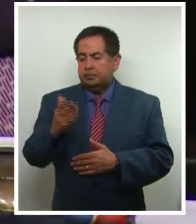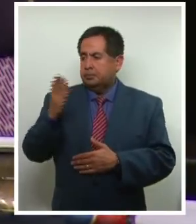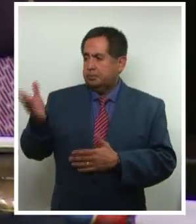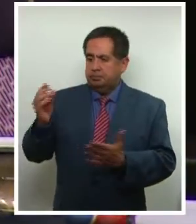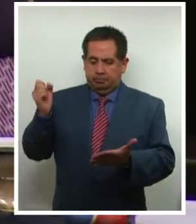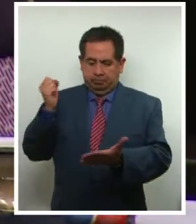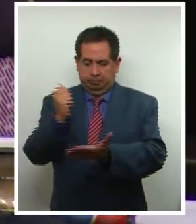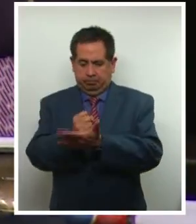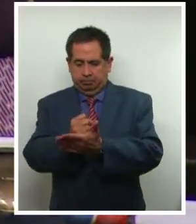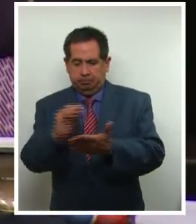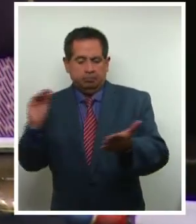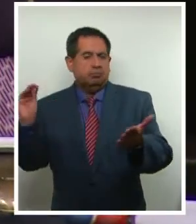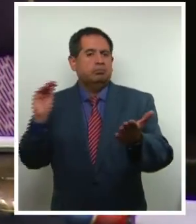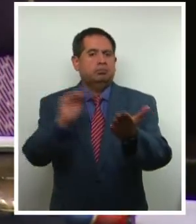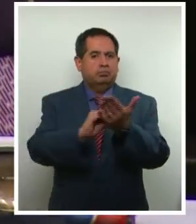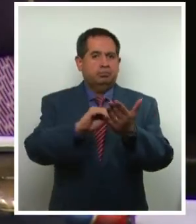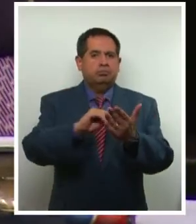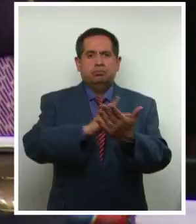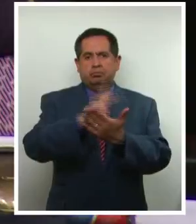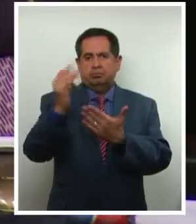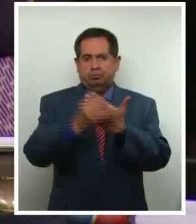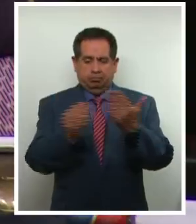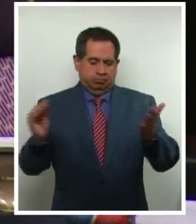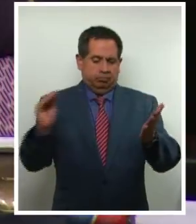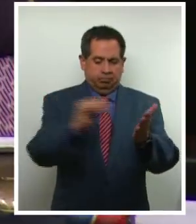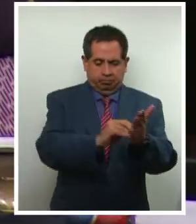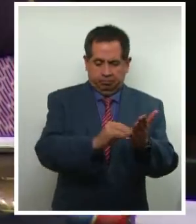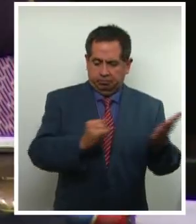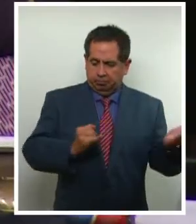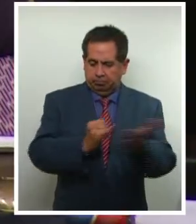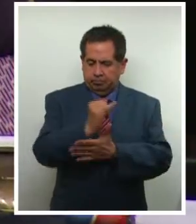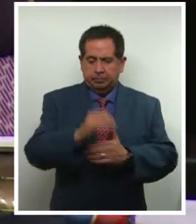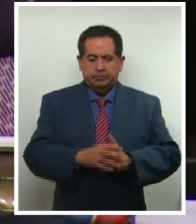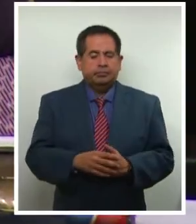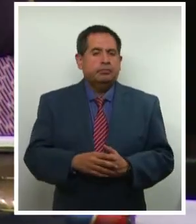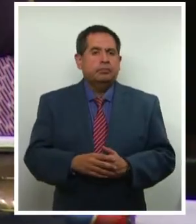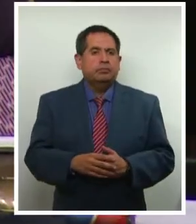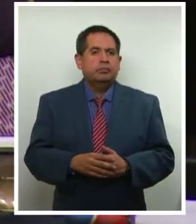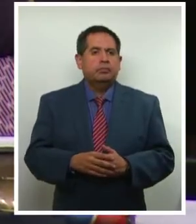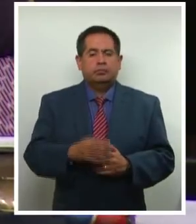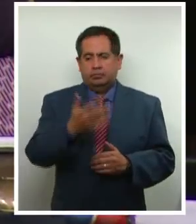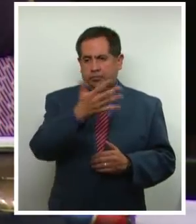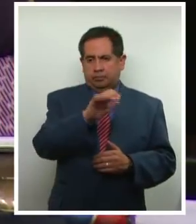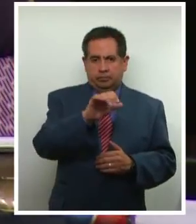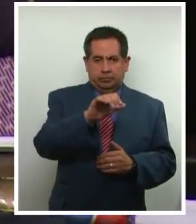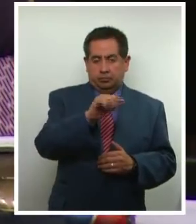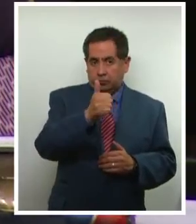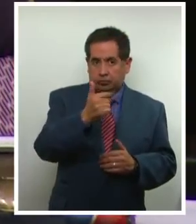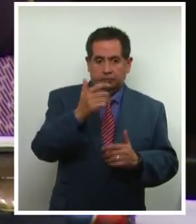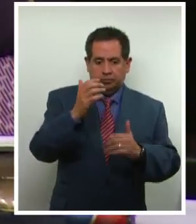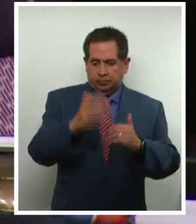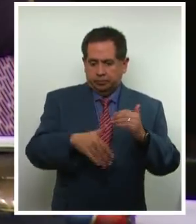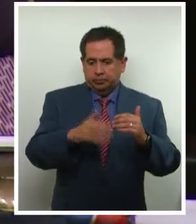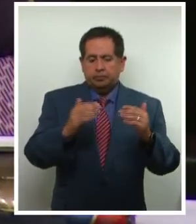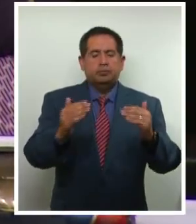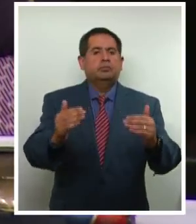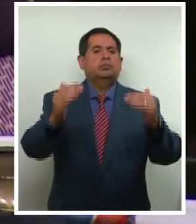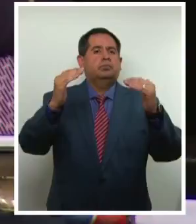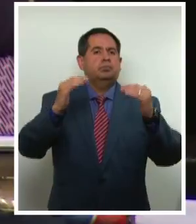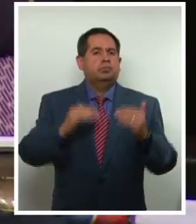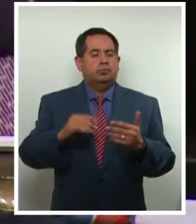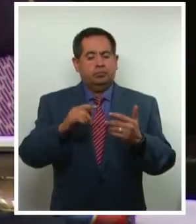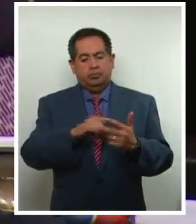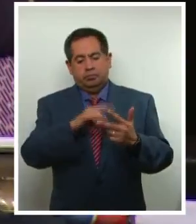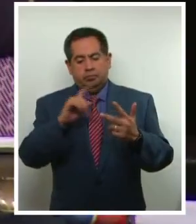que se integre al cuerpo del decreto. Avanzamos con el 11º y nos